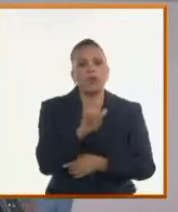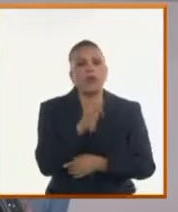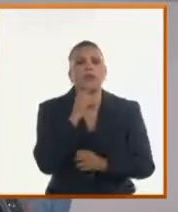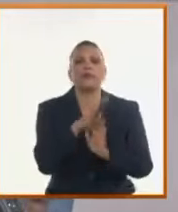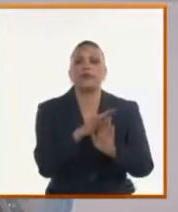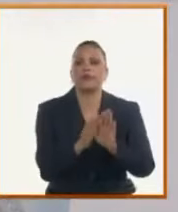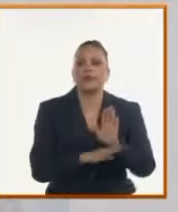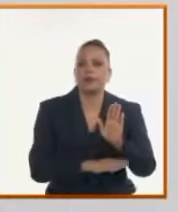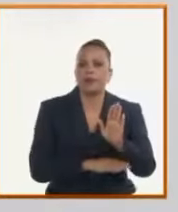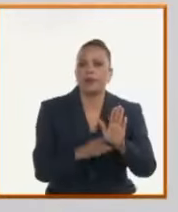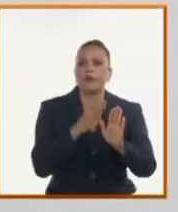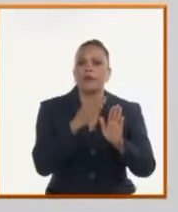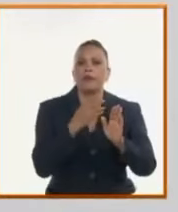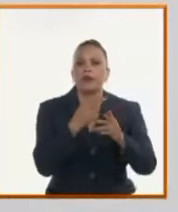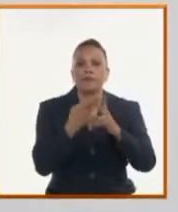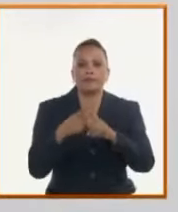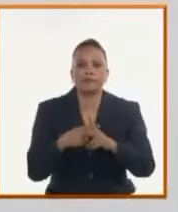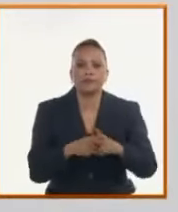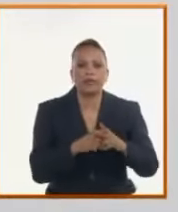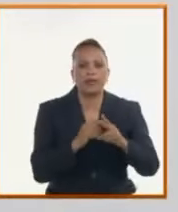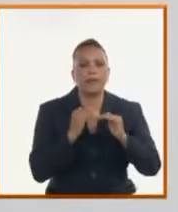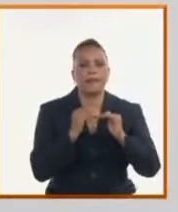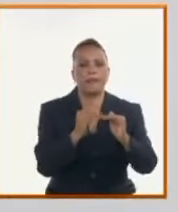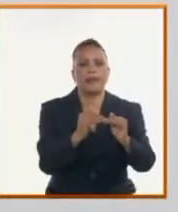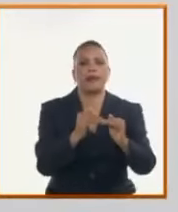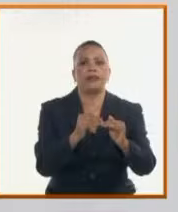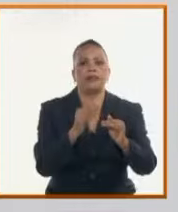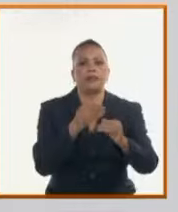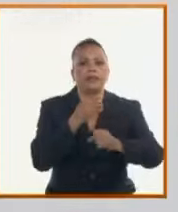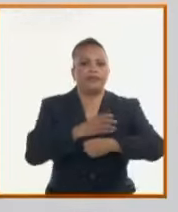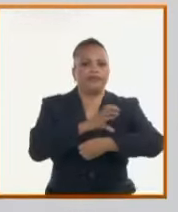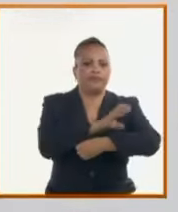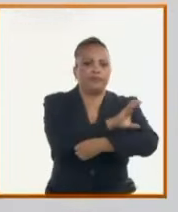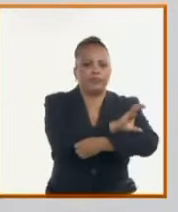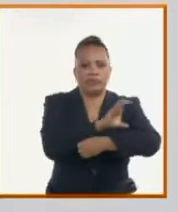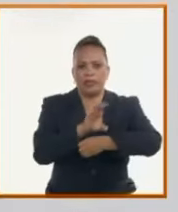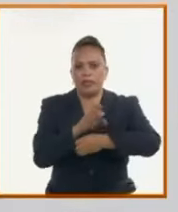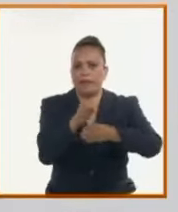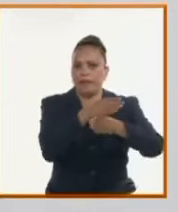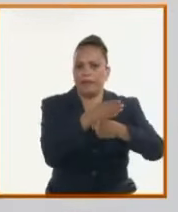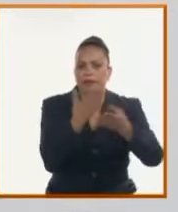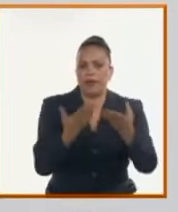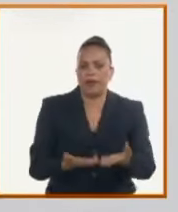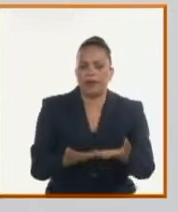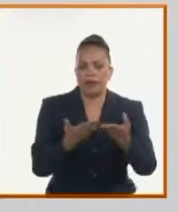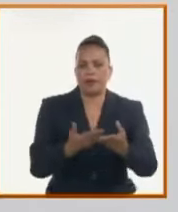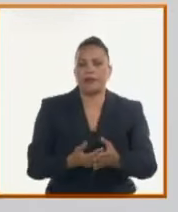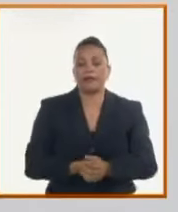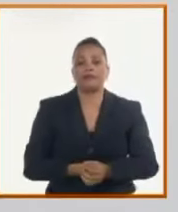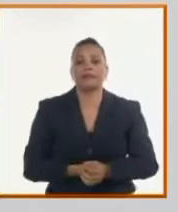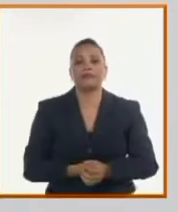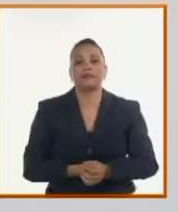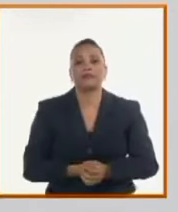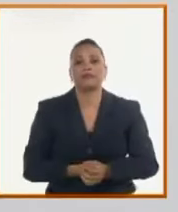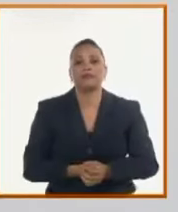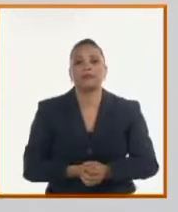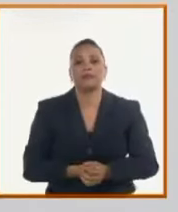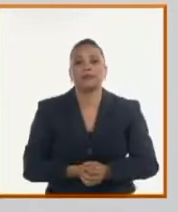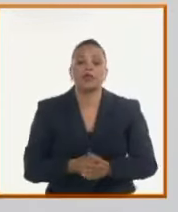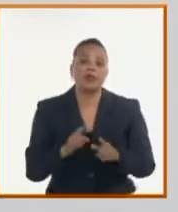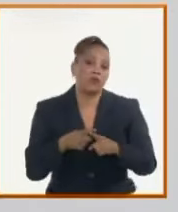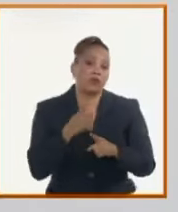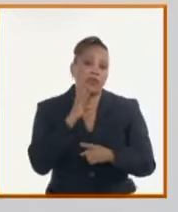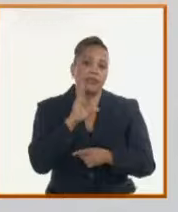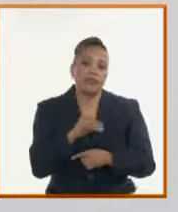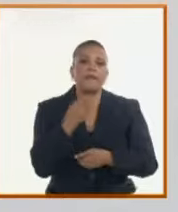para la recuperación de Casillas planchas portac contenedor y otro y otro equipo de carga fundamentalmente es decir que no estuvo previsto por lo que le comentaba el